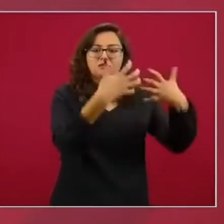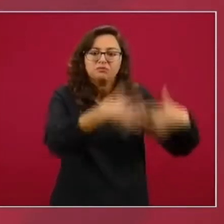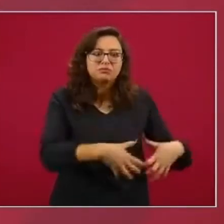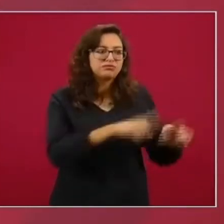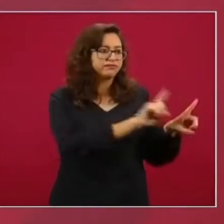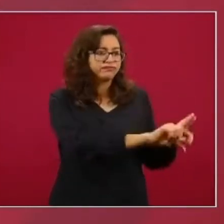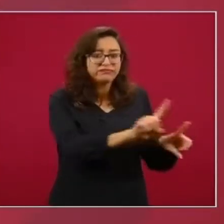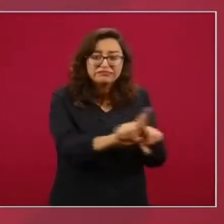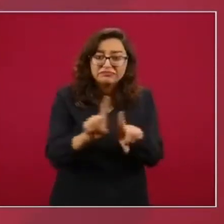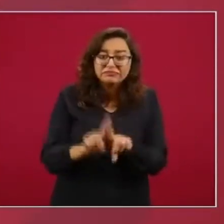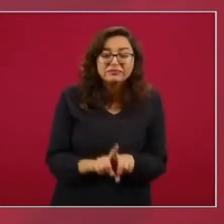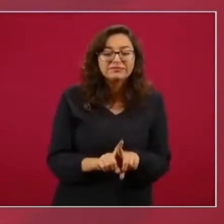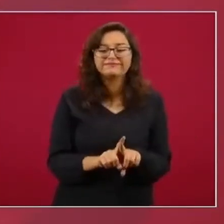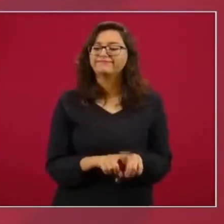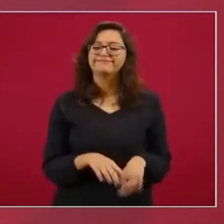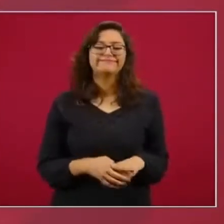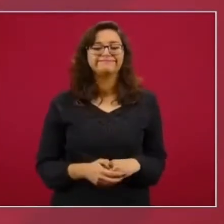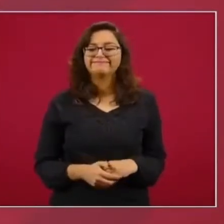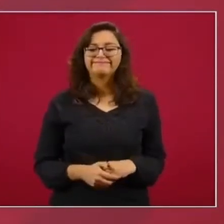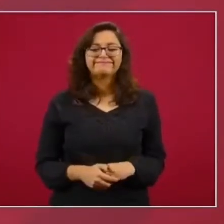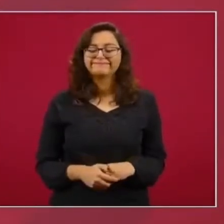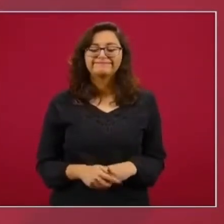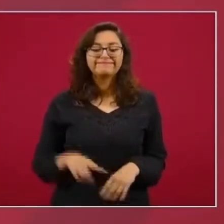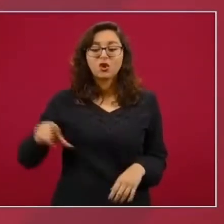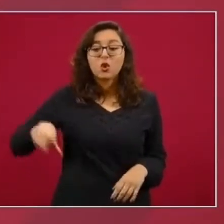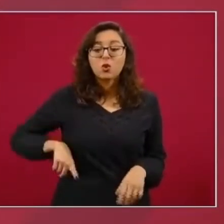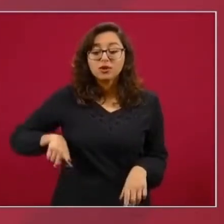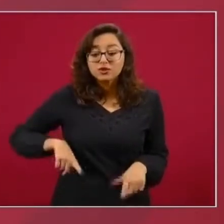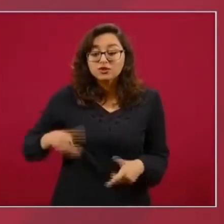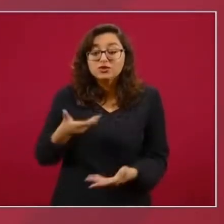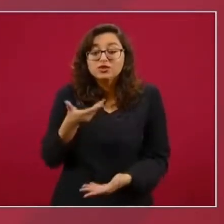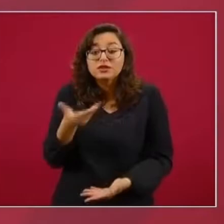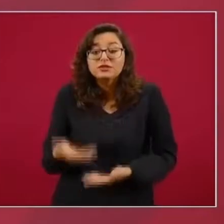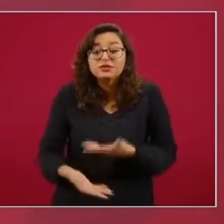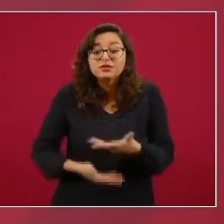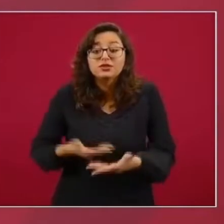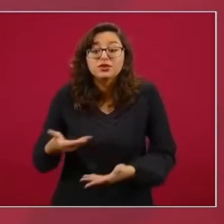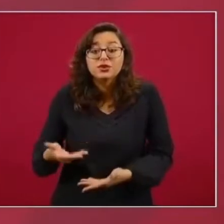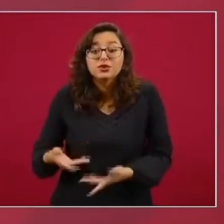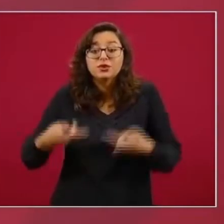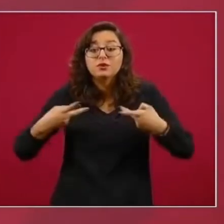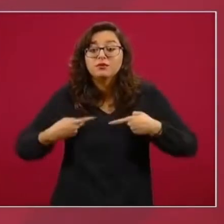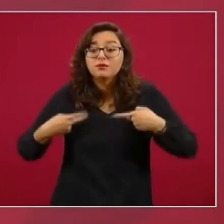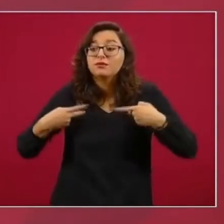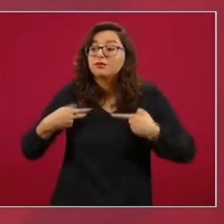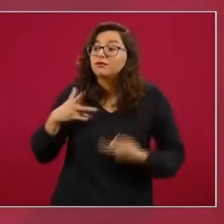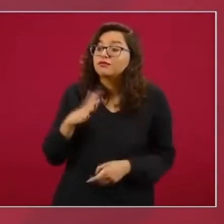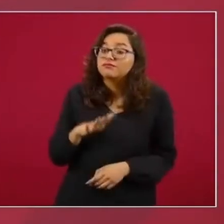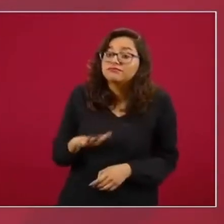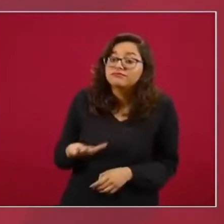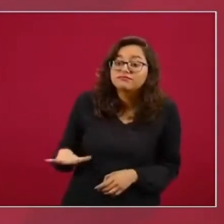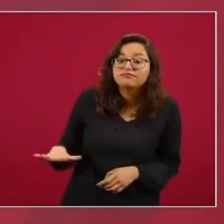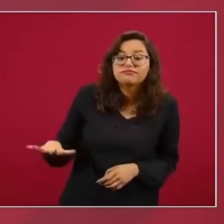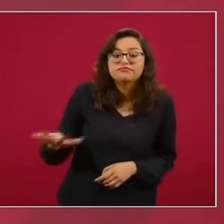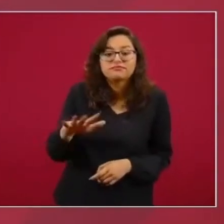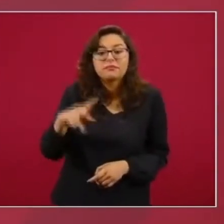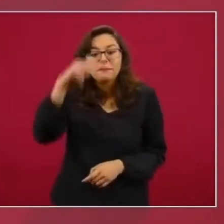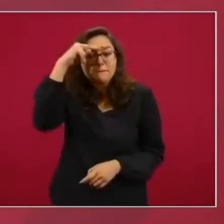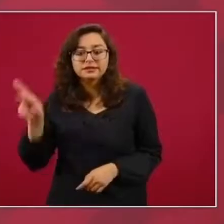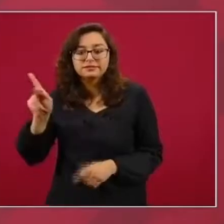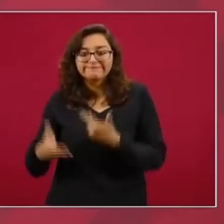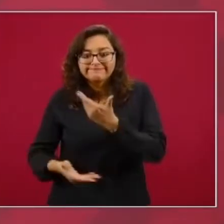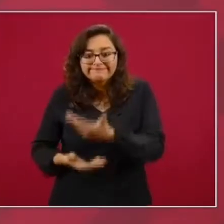empresas. El gobierno está al servicio del pueblo, de todos los